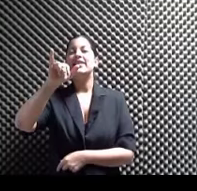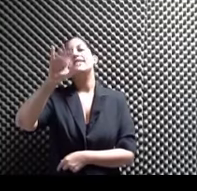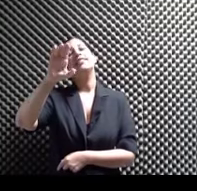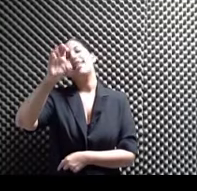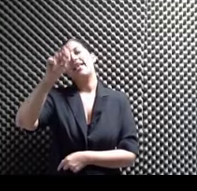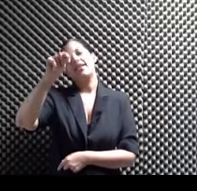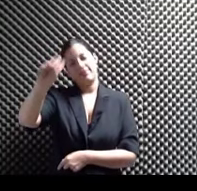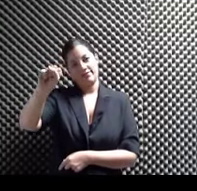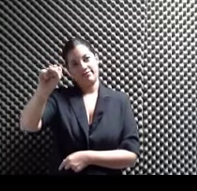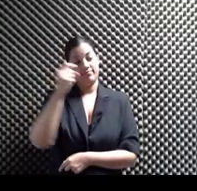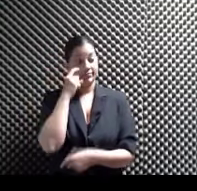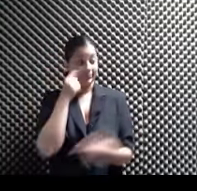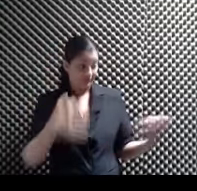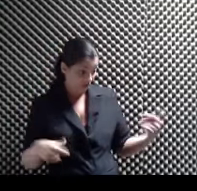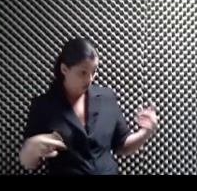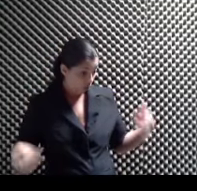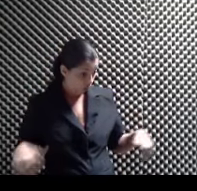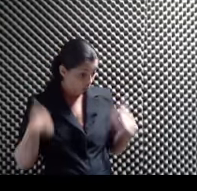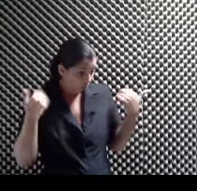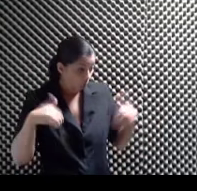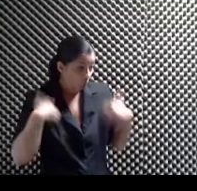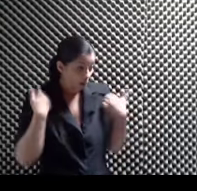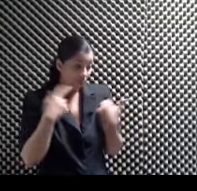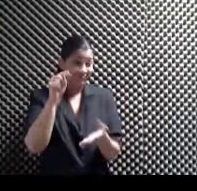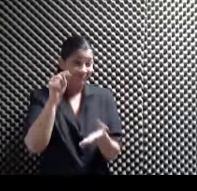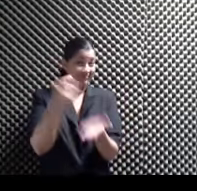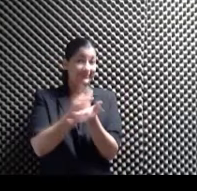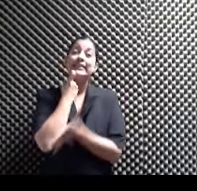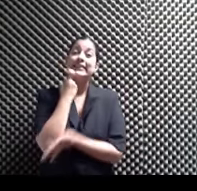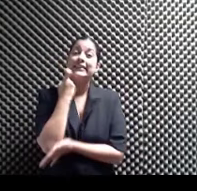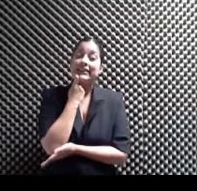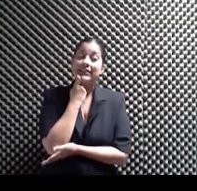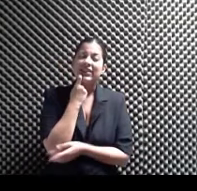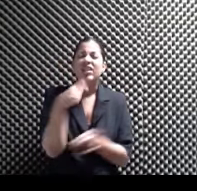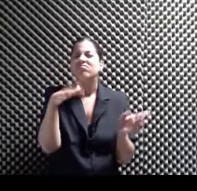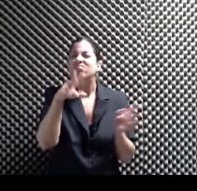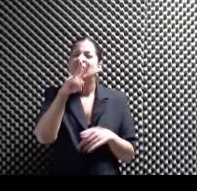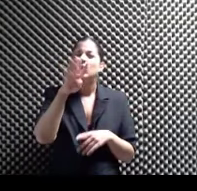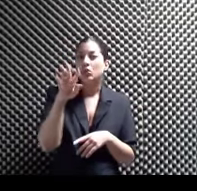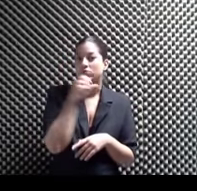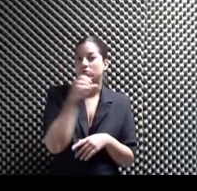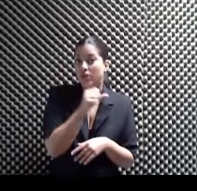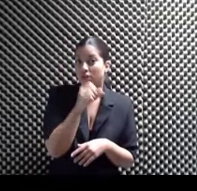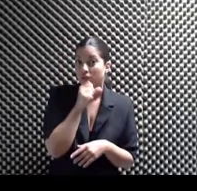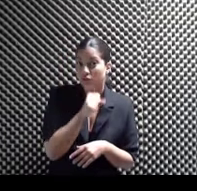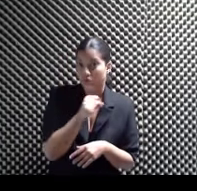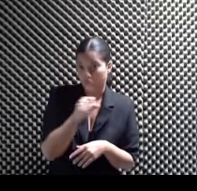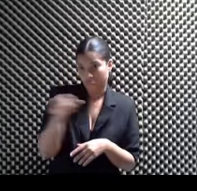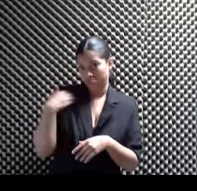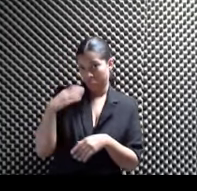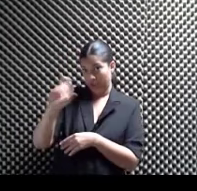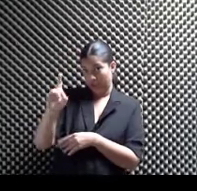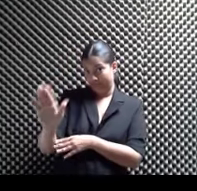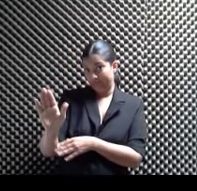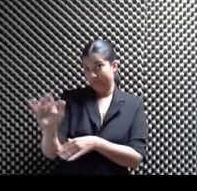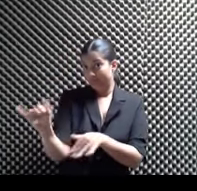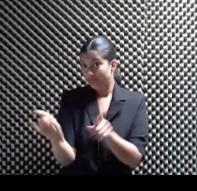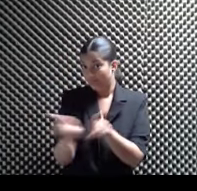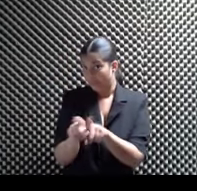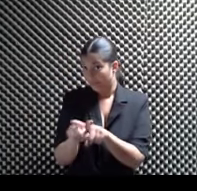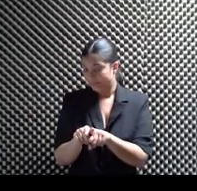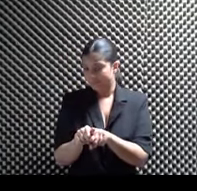graduó del conservatorio Hace poco No tiene Creo que tiene 24 años Él también tiene Su producción Excelente Es el guitarrista